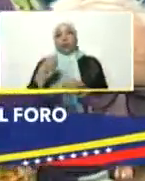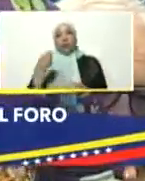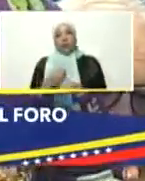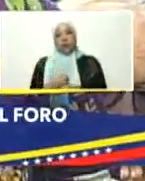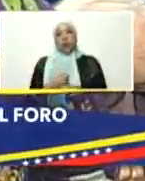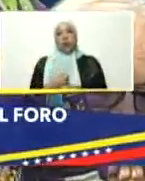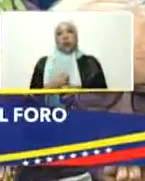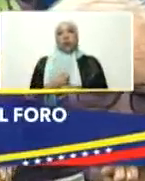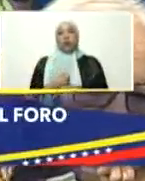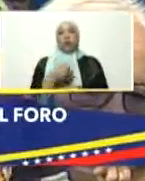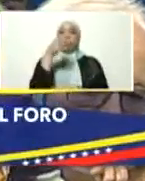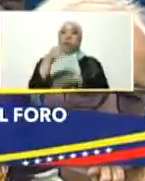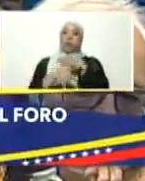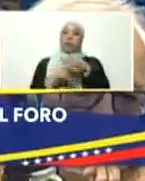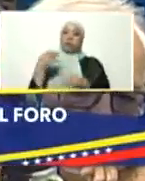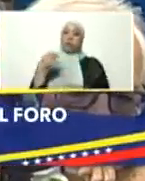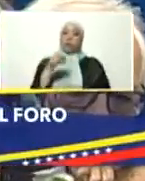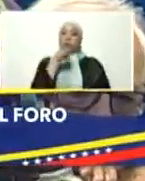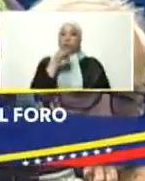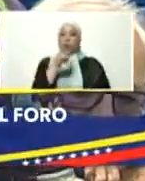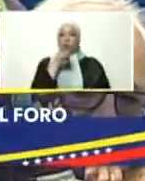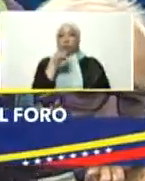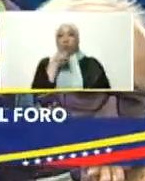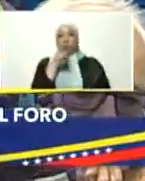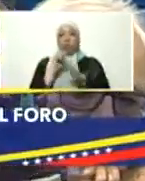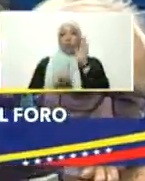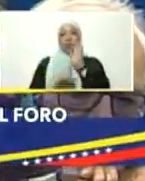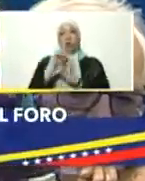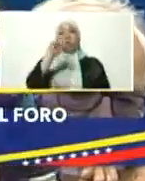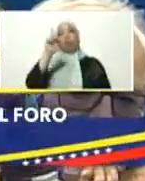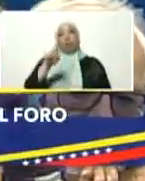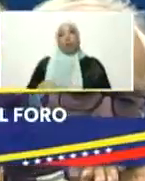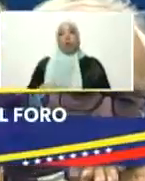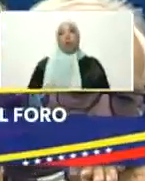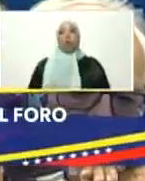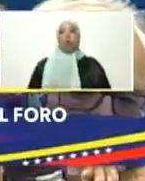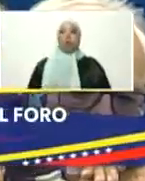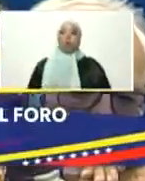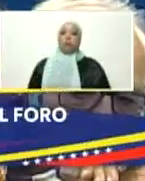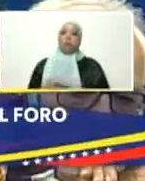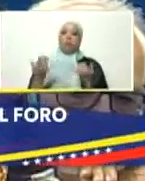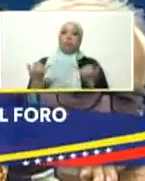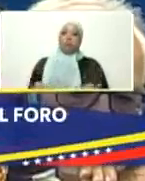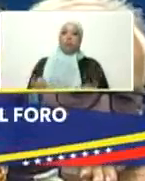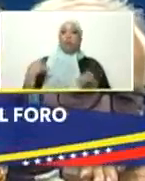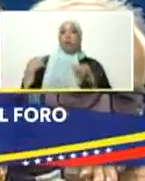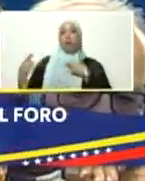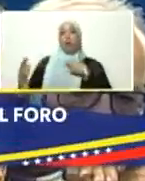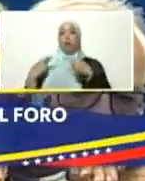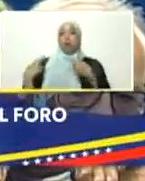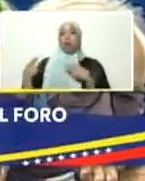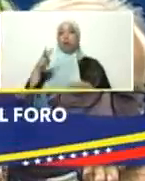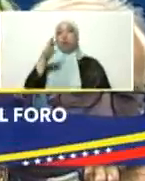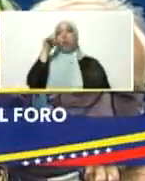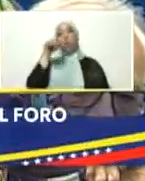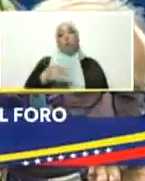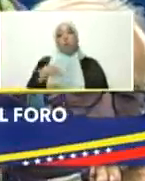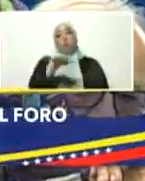esos encuentros binacionales y en avanzar también en el restablecimiento de las relaciones de dos pueblos